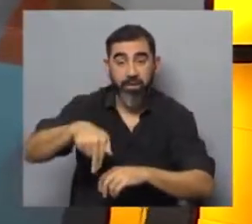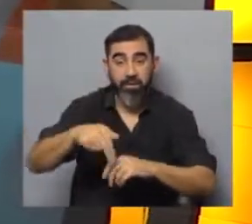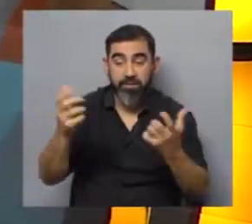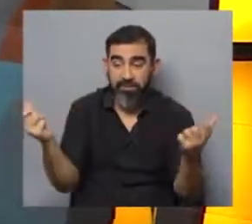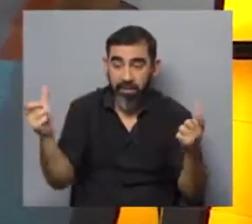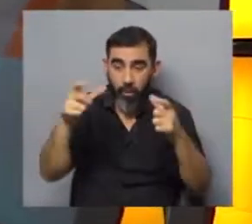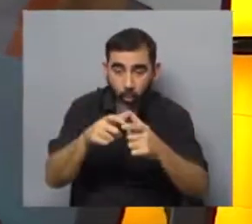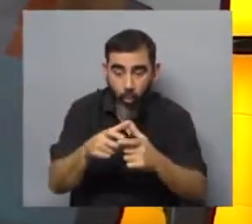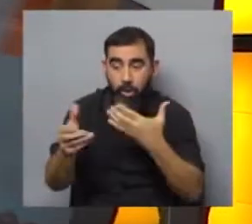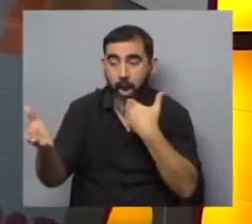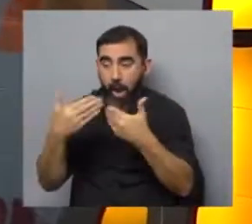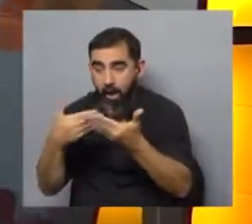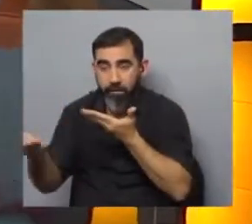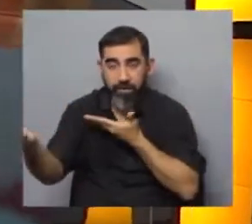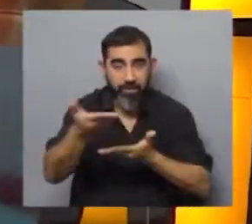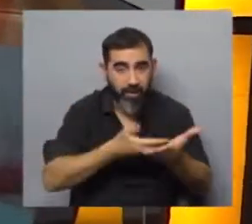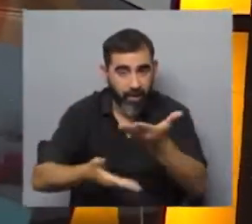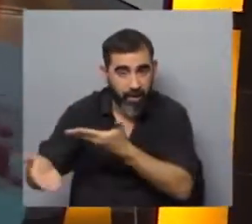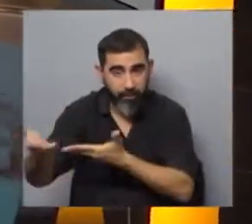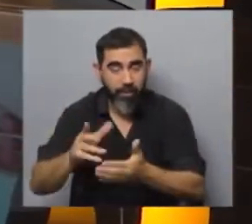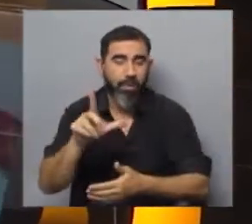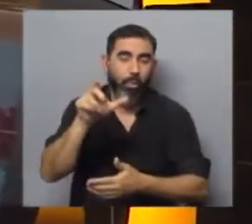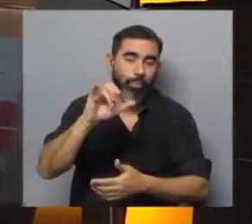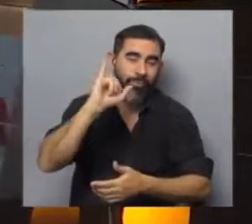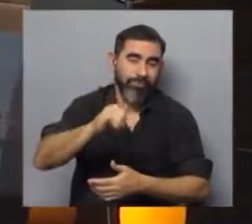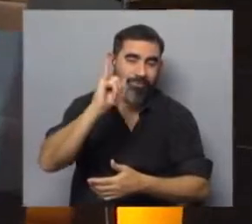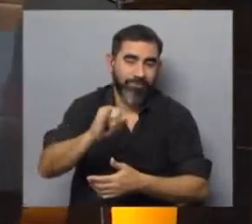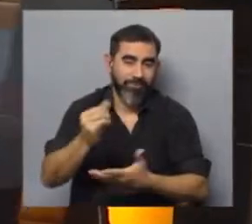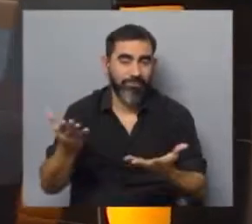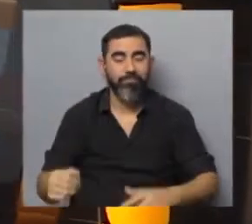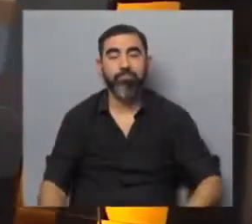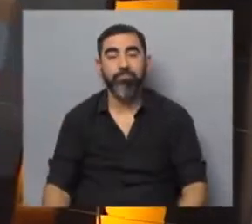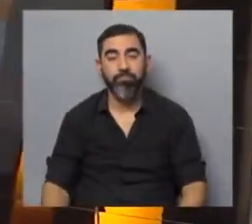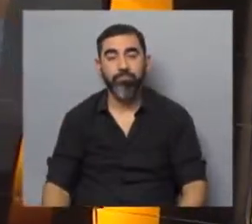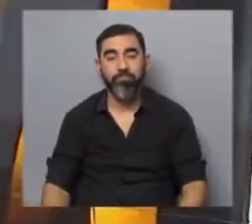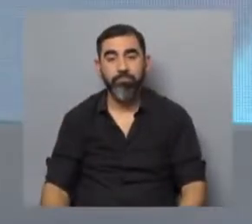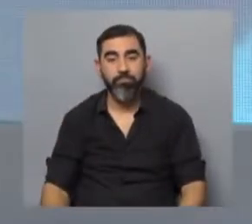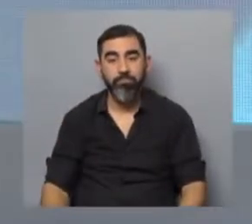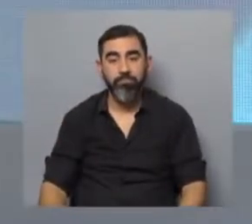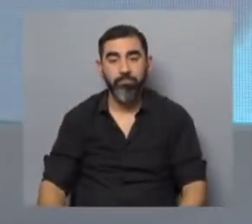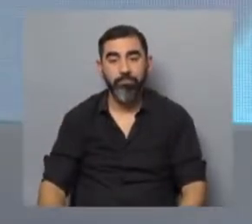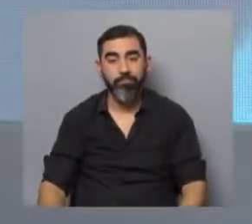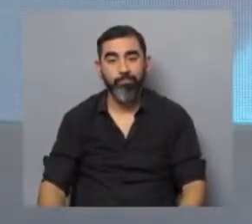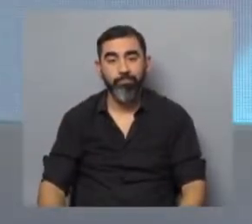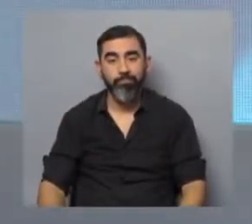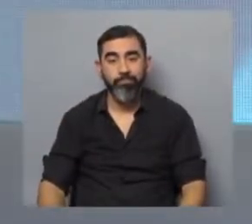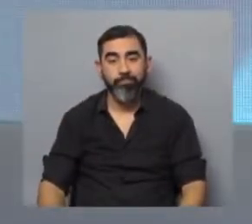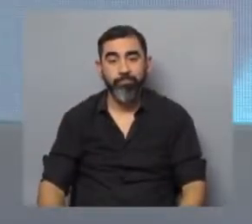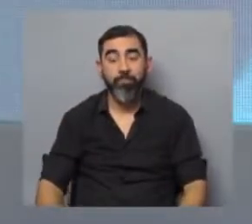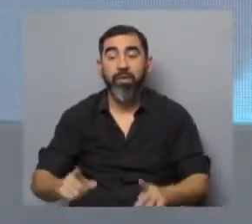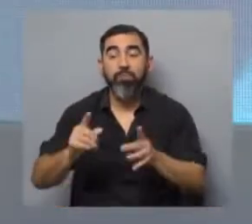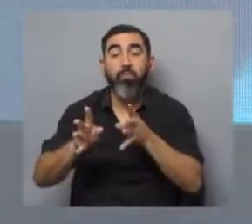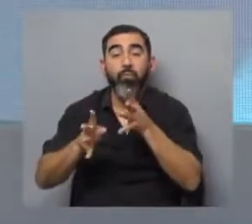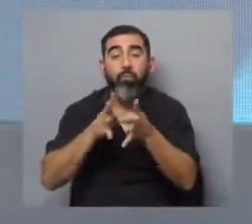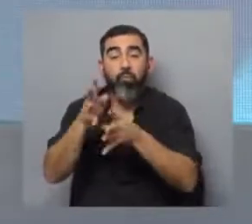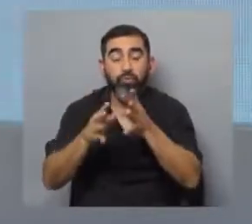junten regularmente, intercambien. Claro. Es eso que decíamos, que además de la función que